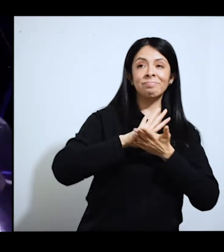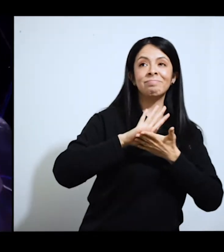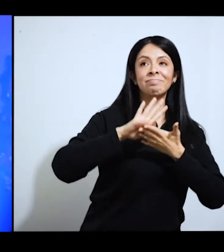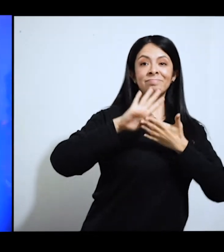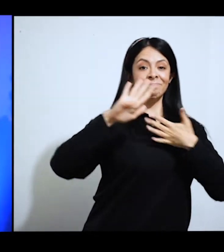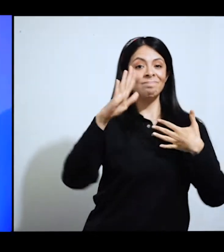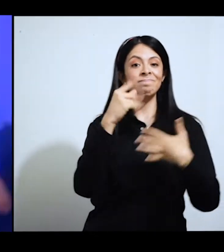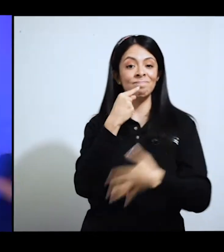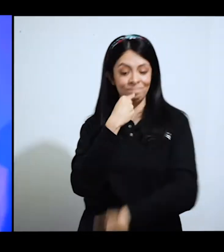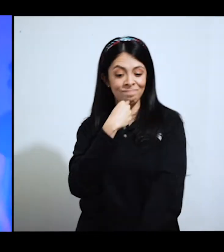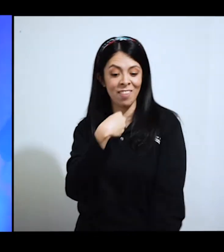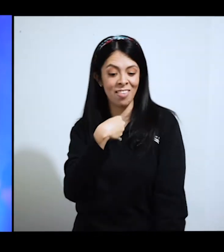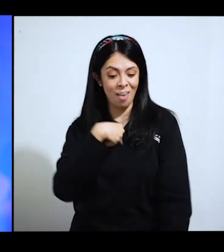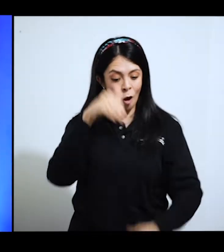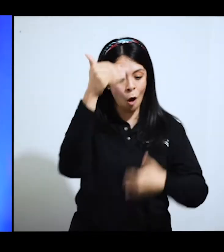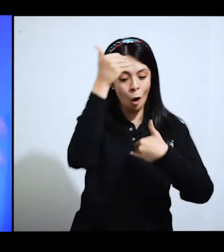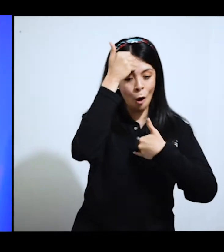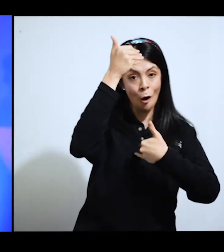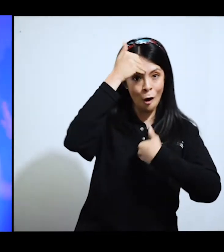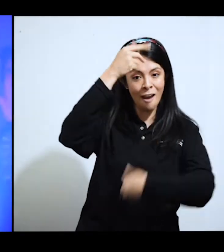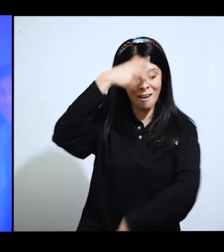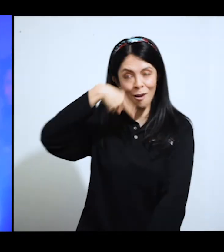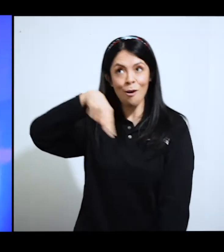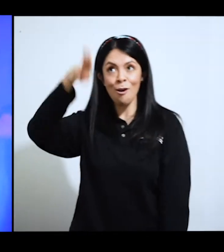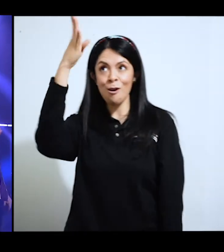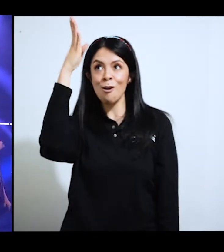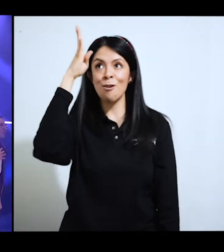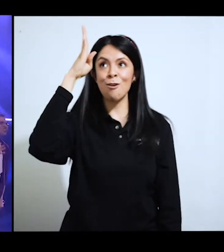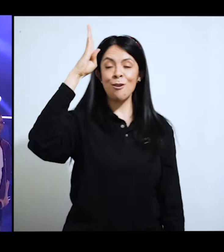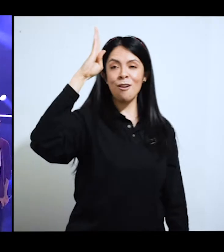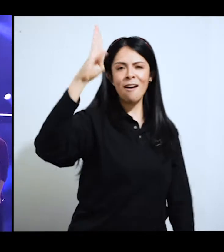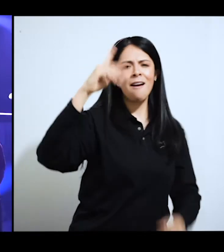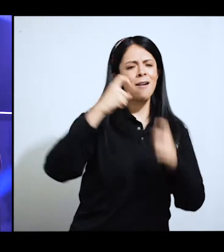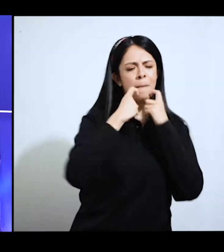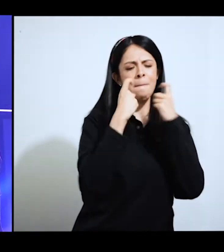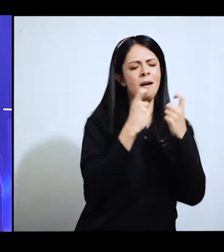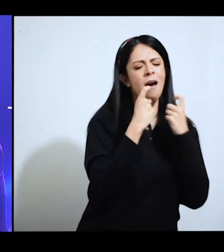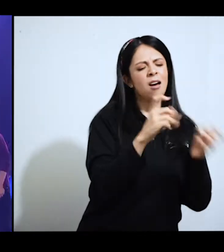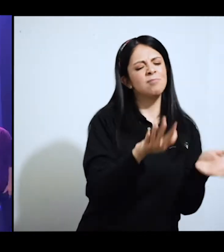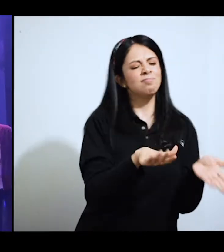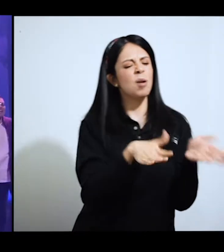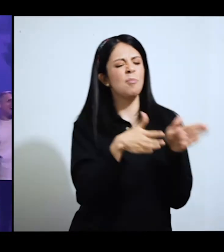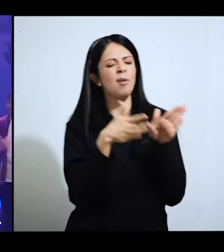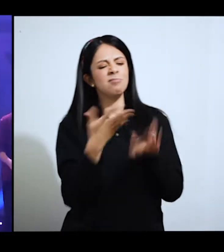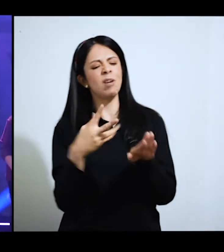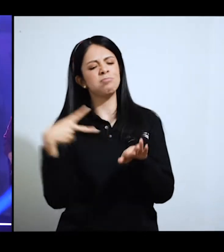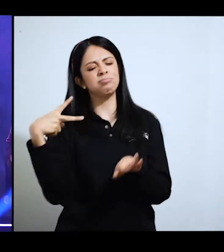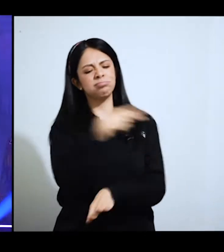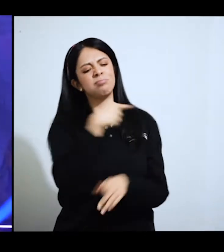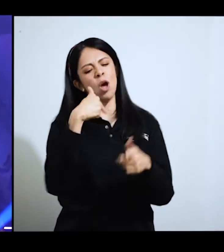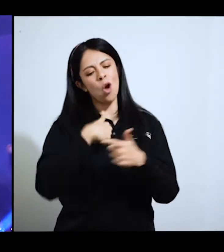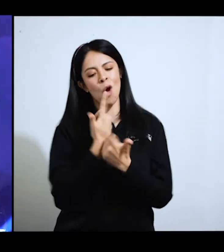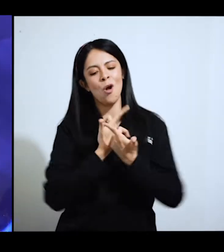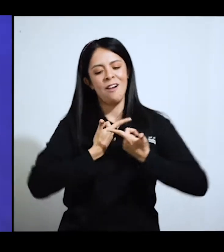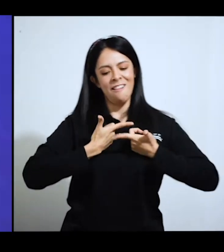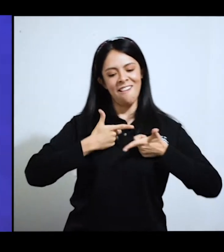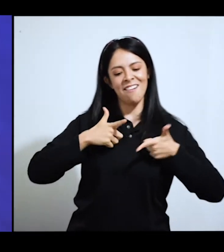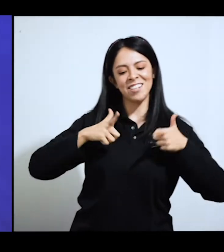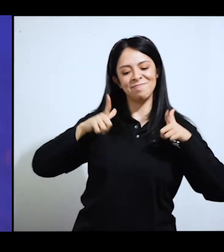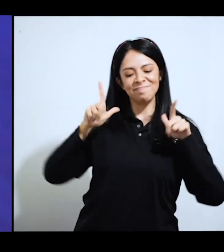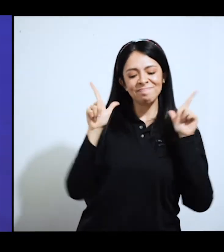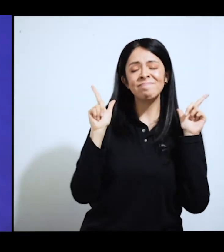Tu espíritu confirma que tu hijo soy, el pecado y la muerte.